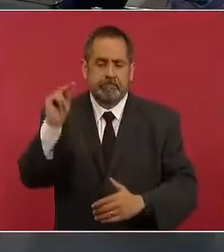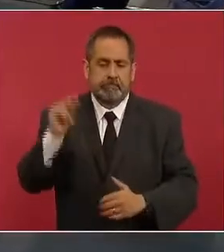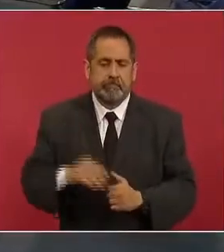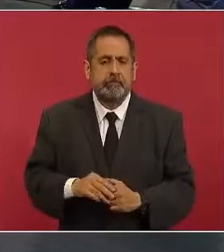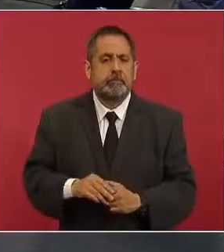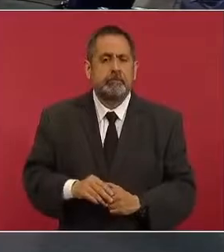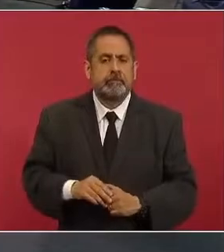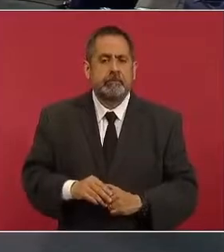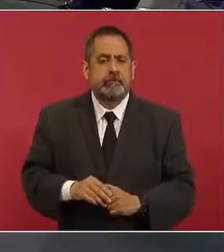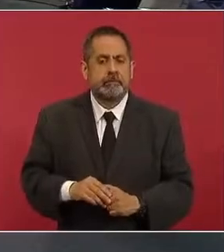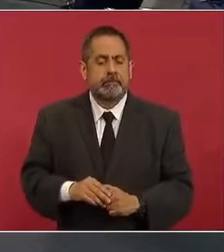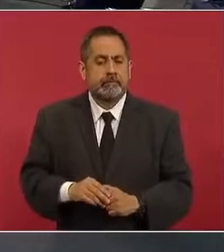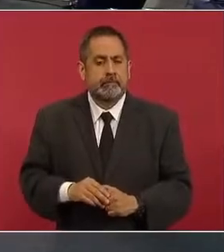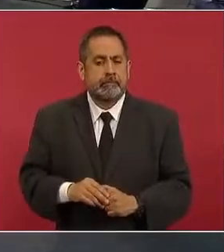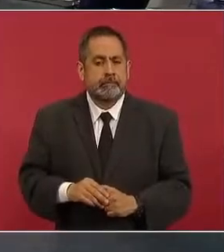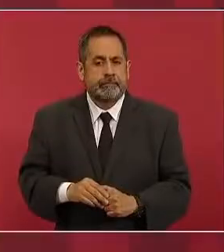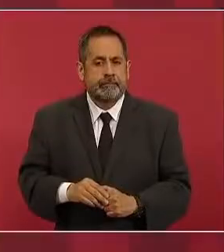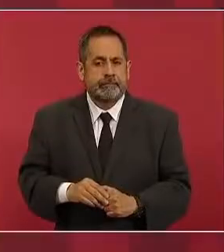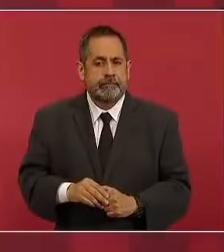gobiernos